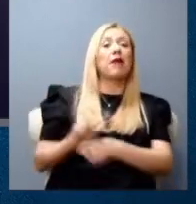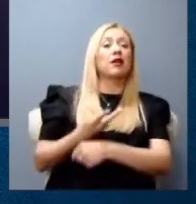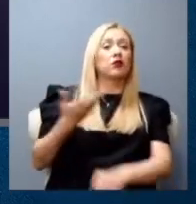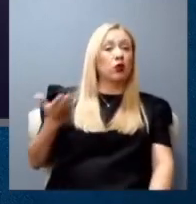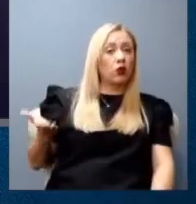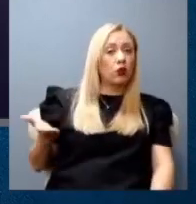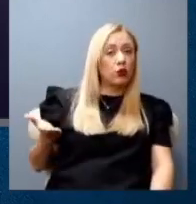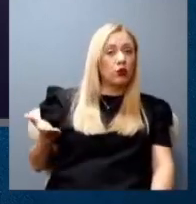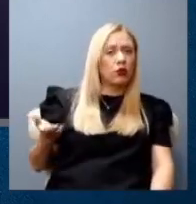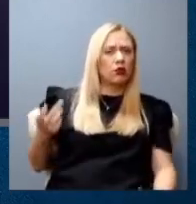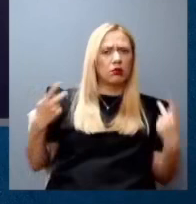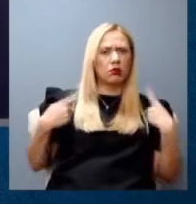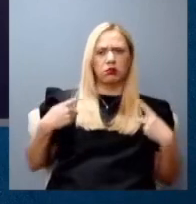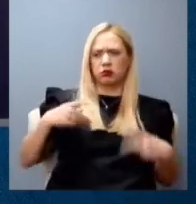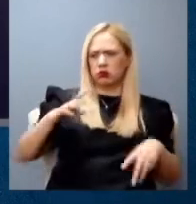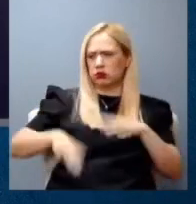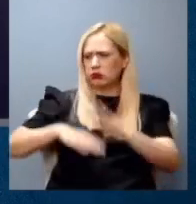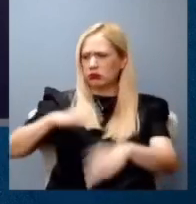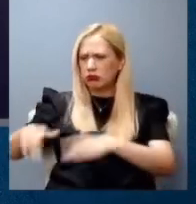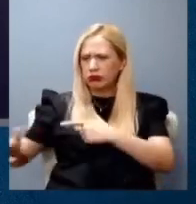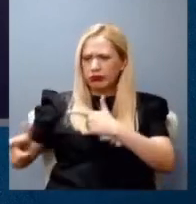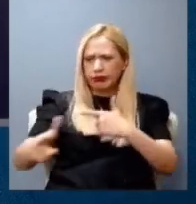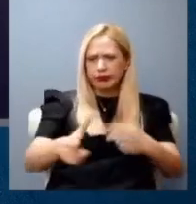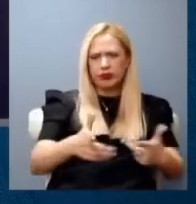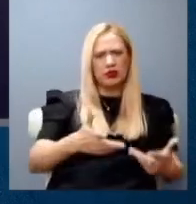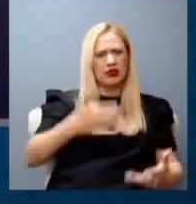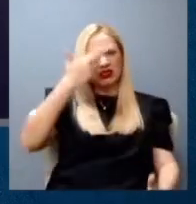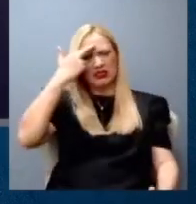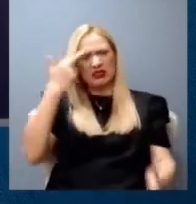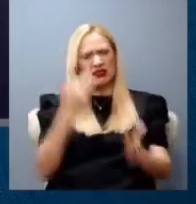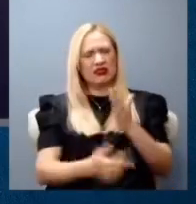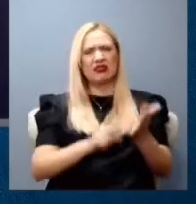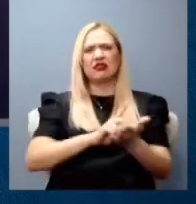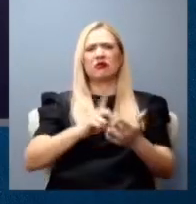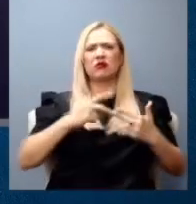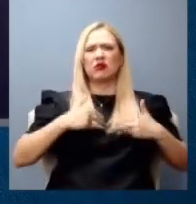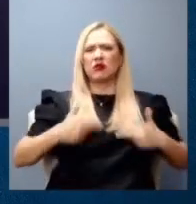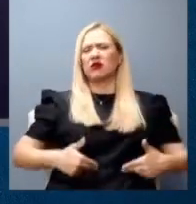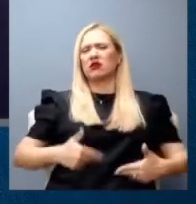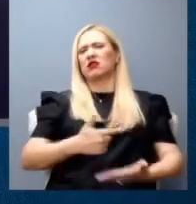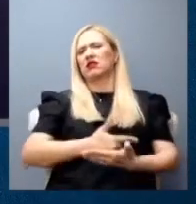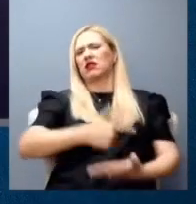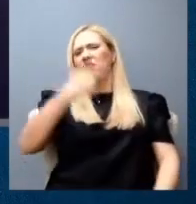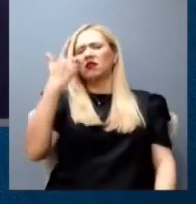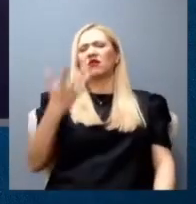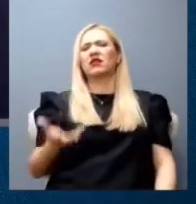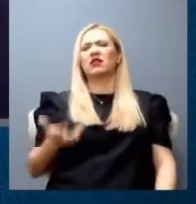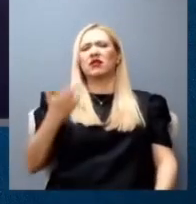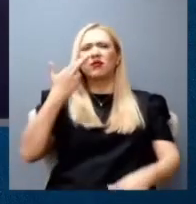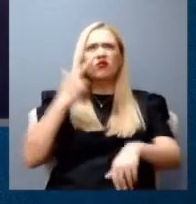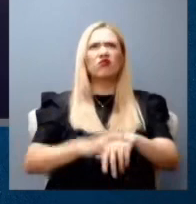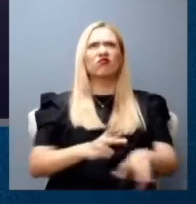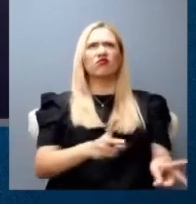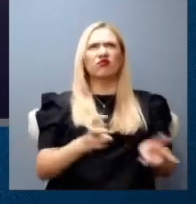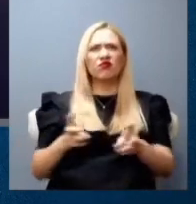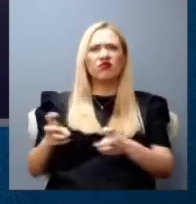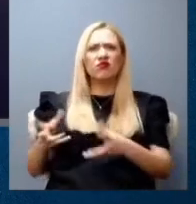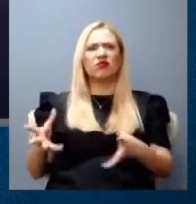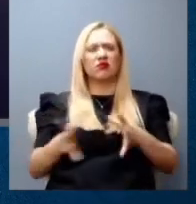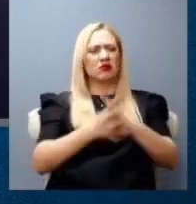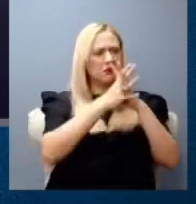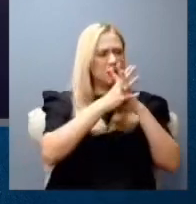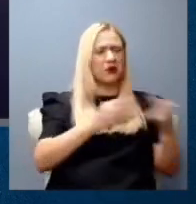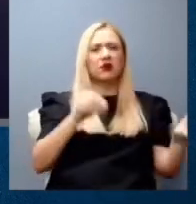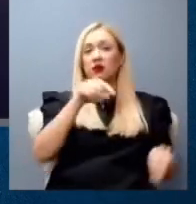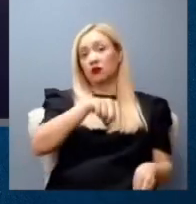Crímenes de lesa humanidad, violaciones graves de derechos humanos, delincuencia o delitos masivos. En el caso mexicano, la desaparición